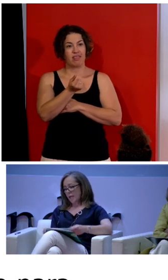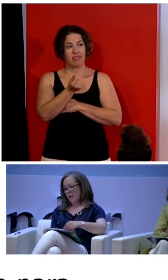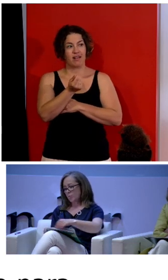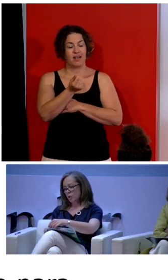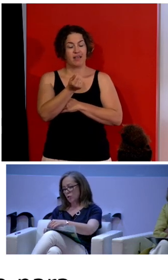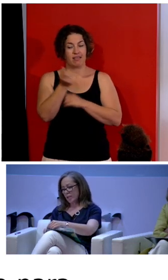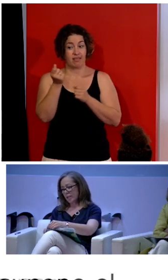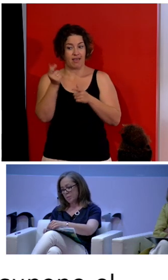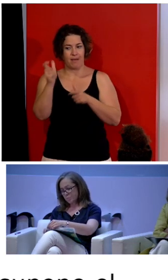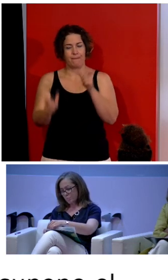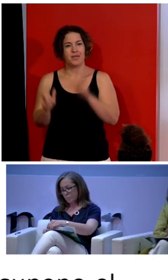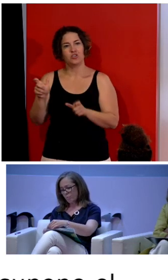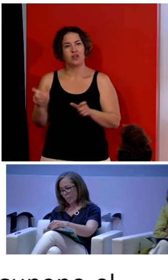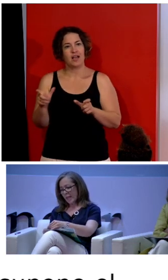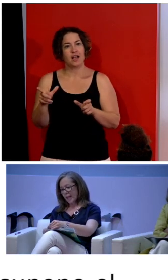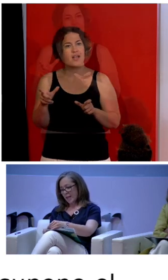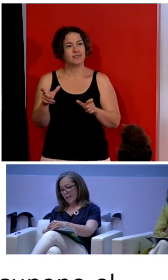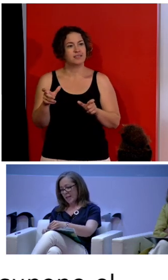facilitar a las personas